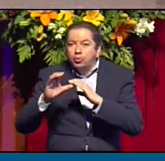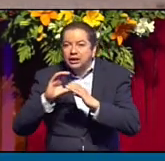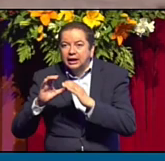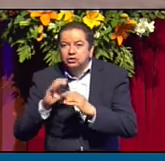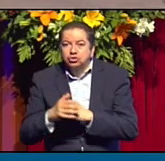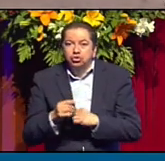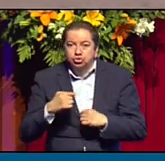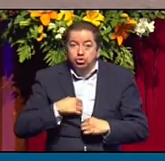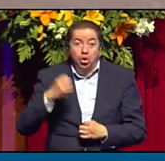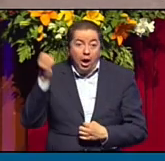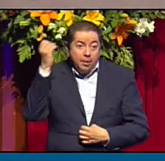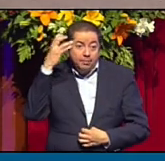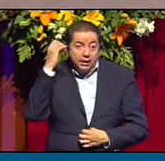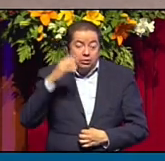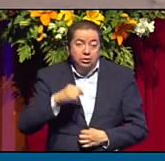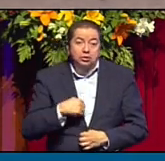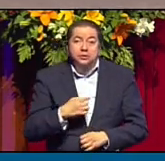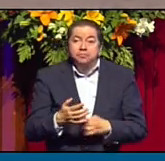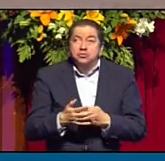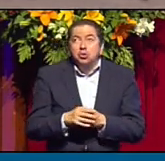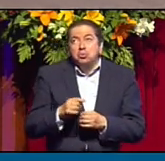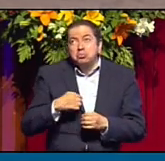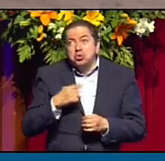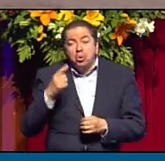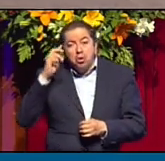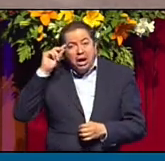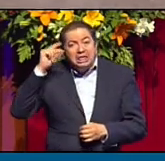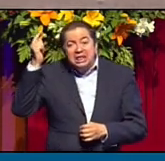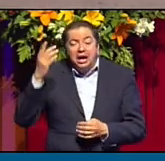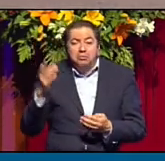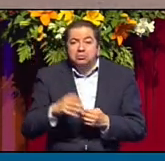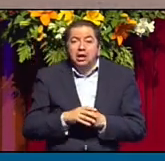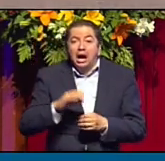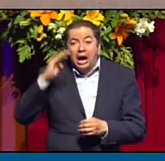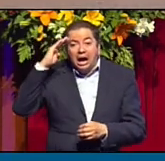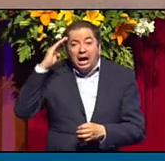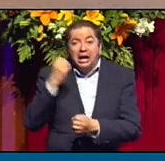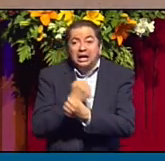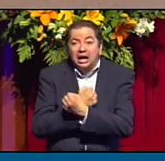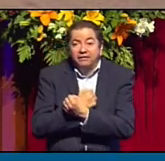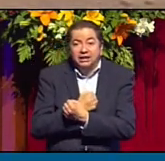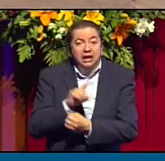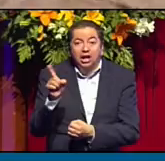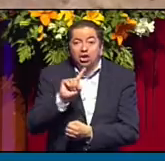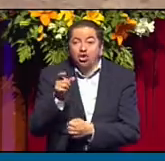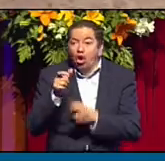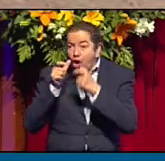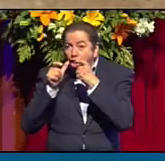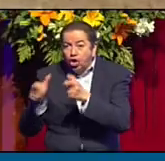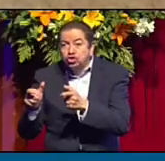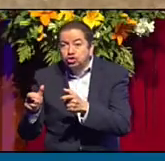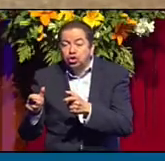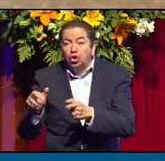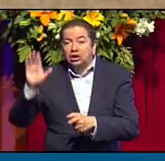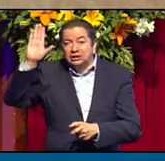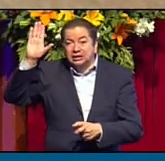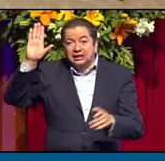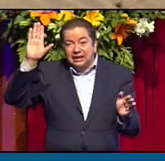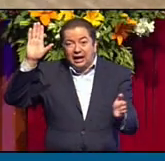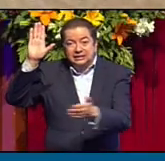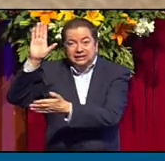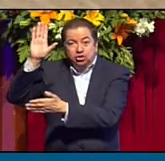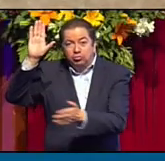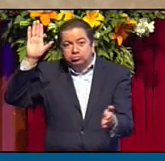aprendí. Pero si tuviera que decir hoy día un par de ideas, diría, carabineros que no controle más el tránsito, que lo haga el Ministerio de